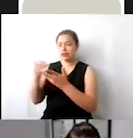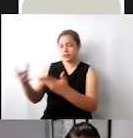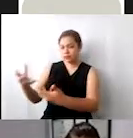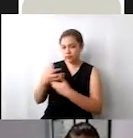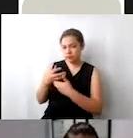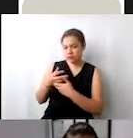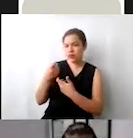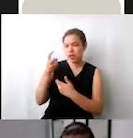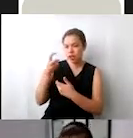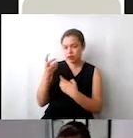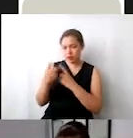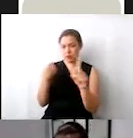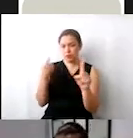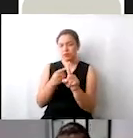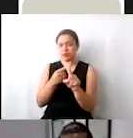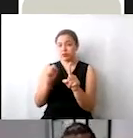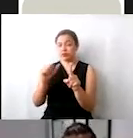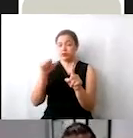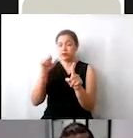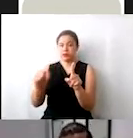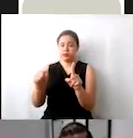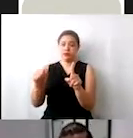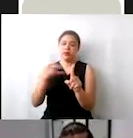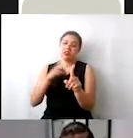si así lo considera el SAT, hay que hacer la retención.